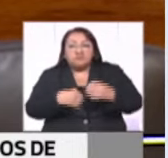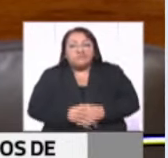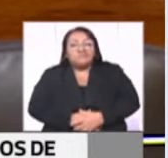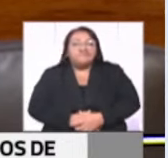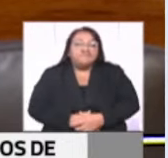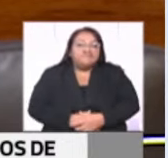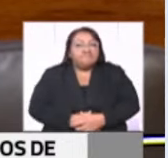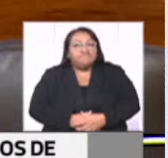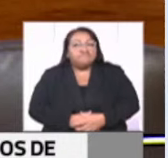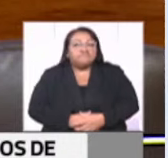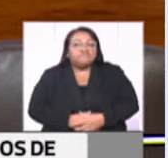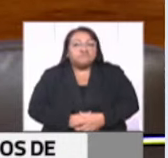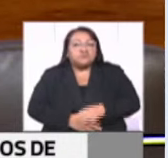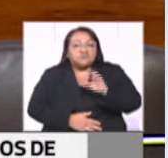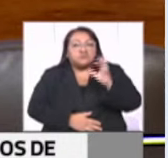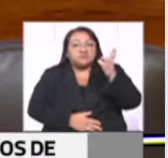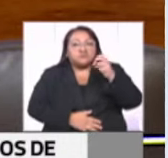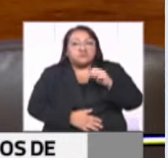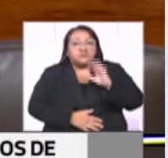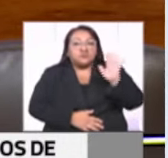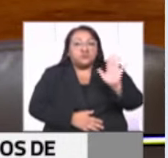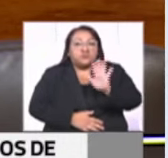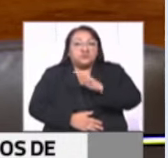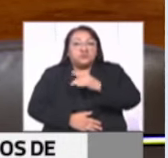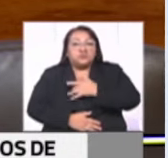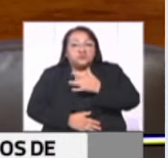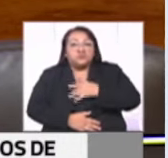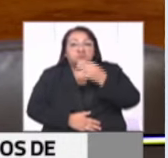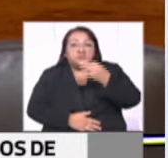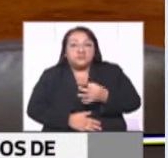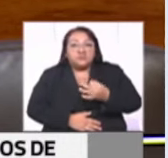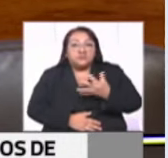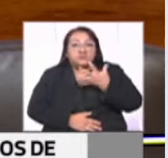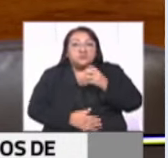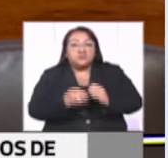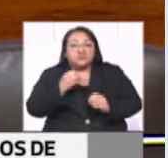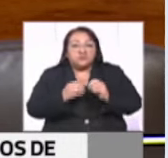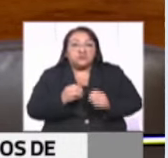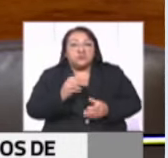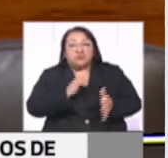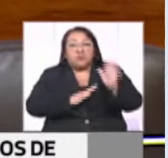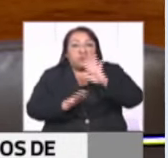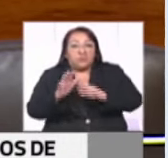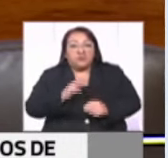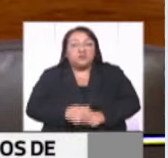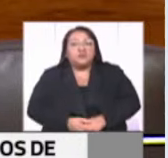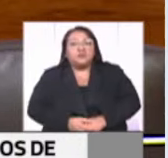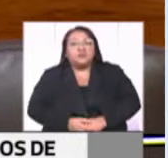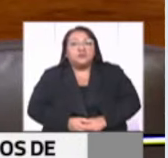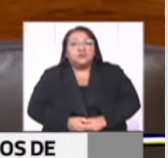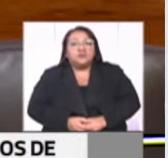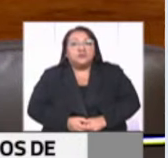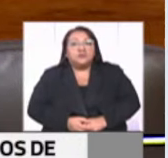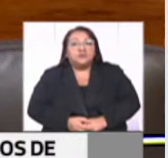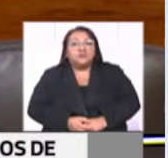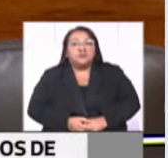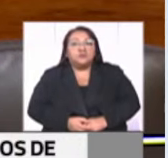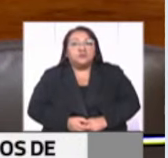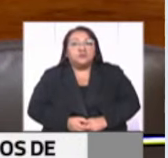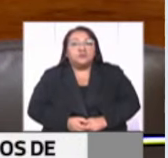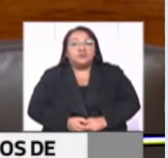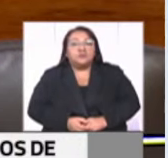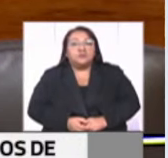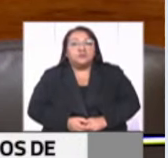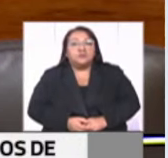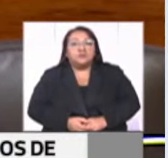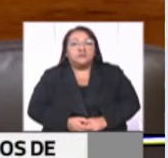escuchar, presidente, su sentido de verdaderamente resolver los problemas de fondo del país. Y presidente, entendiendo